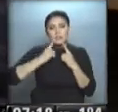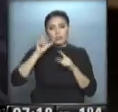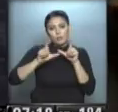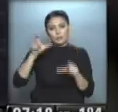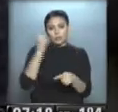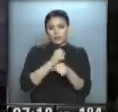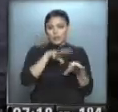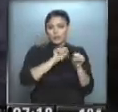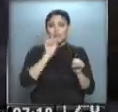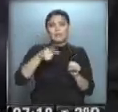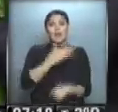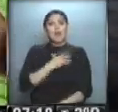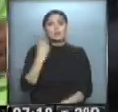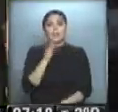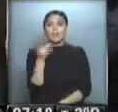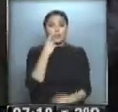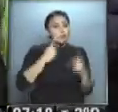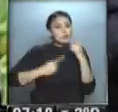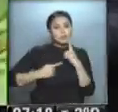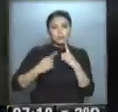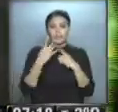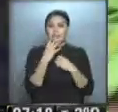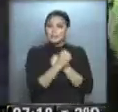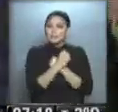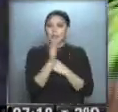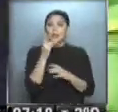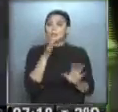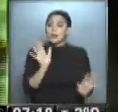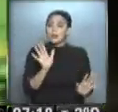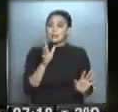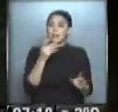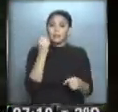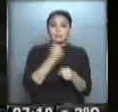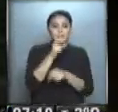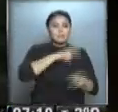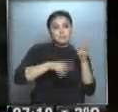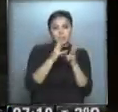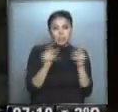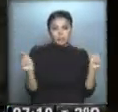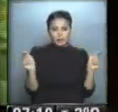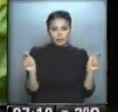rescatistas y las autoridades. Todo hace pensar que la búsqueda finalizó.